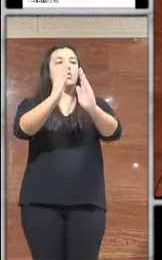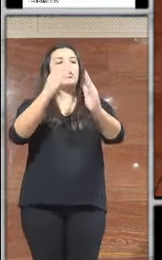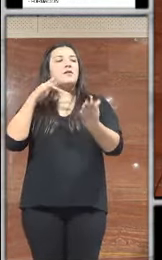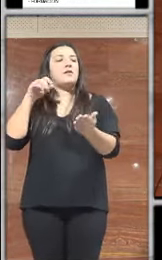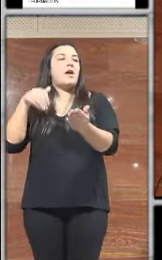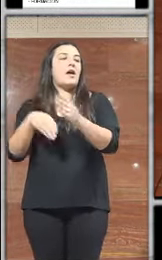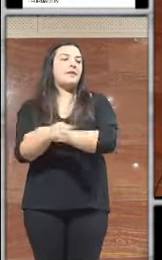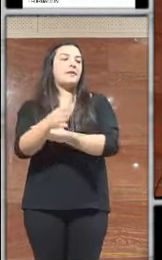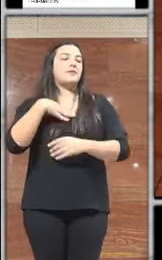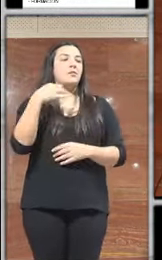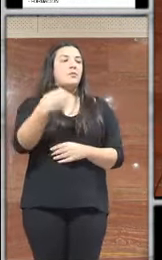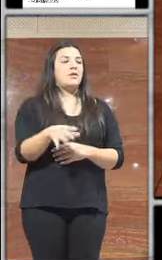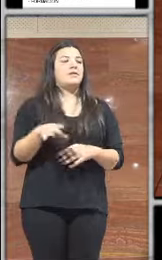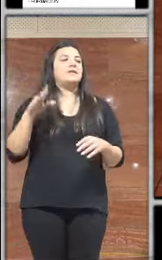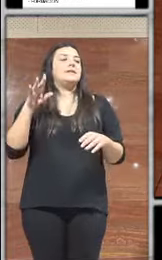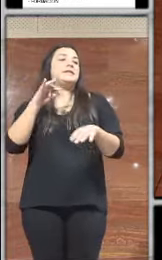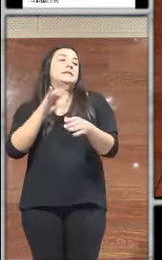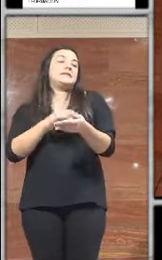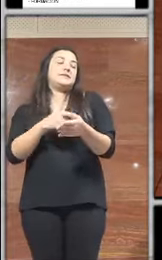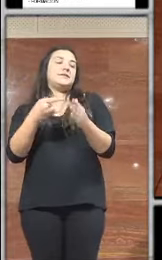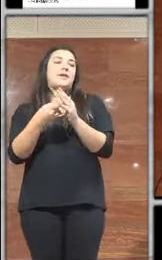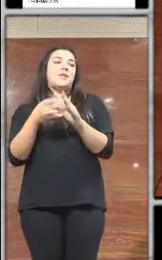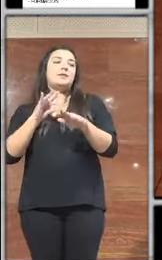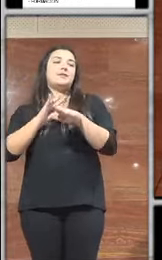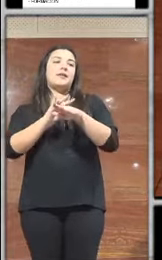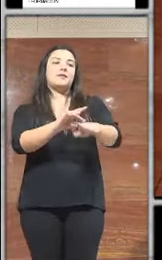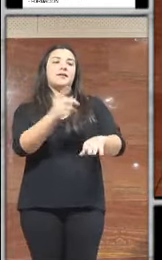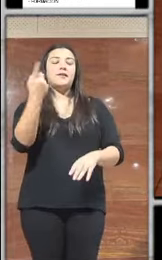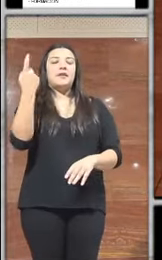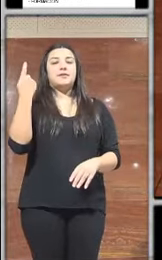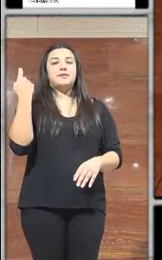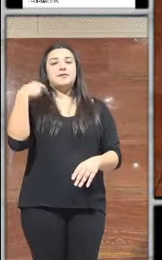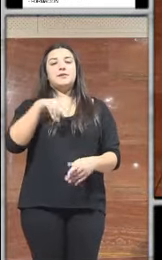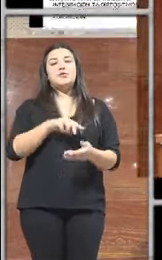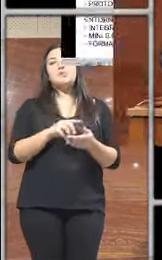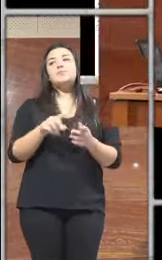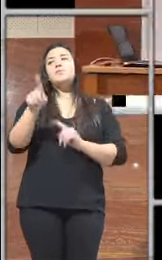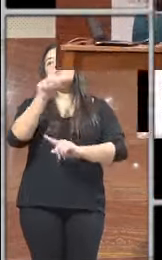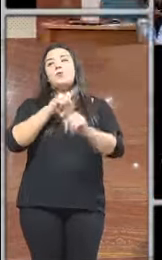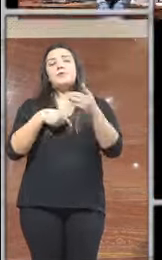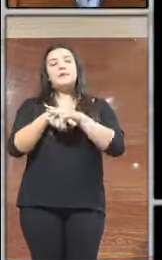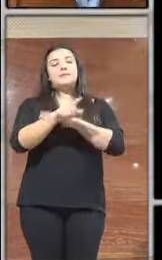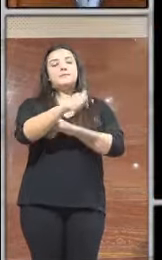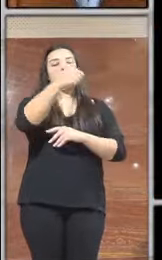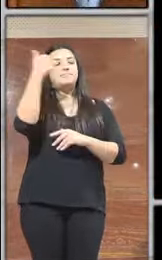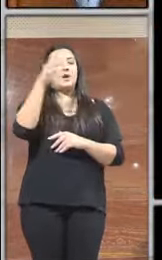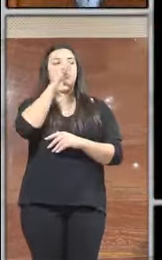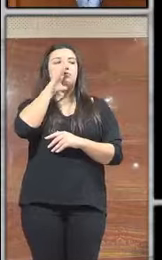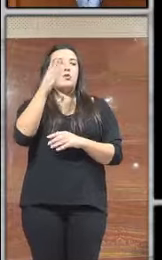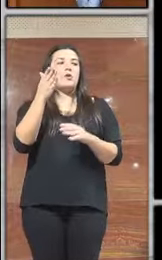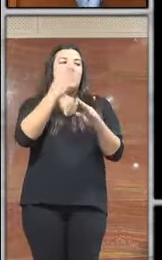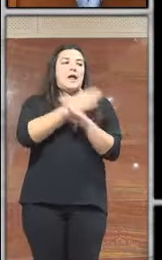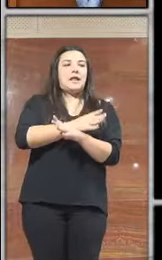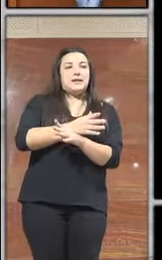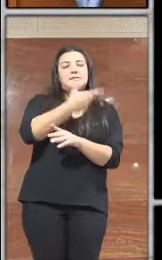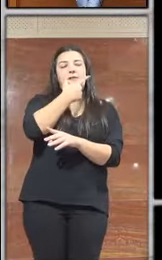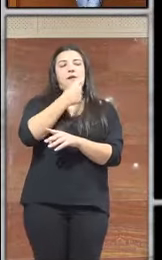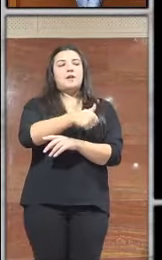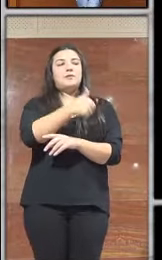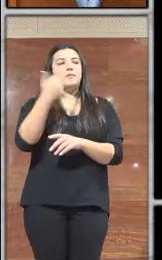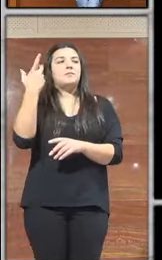de asistencia y tal. Estos tienen más componentes de desarrollo que los anteriores, evidentemente, pero bueno, como ha sido lo que habéis aportado, pues aquí lo hemos